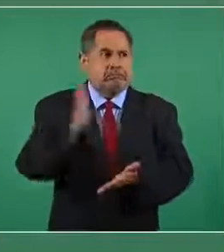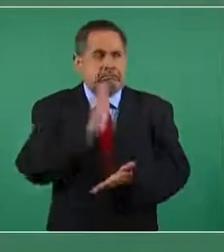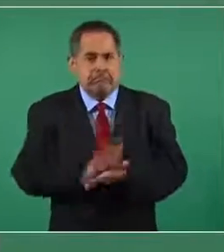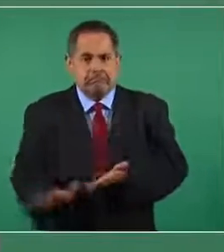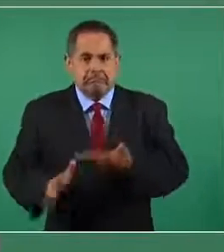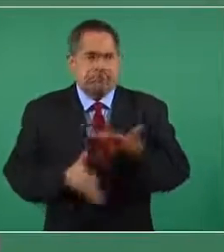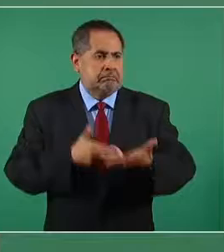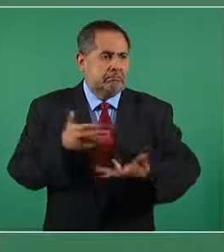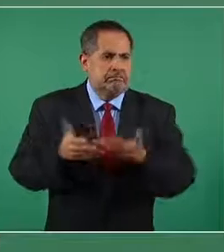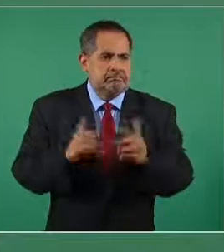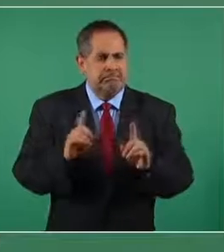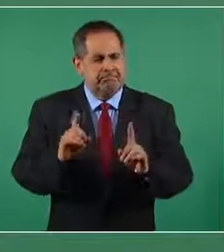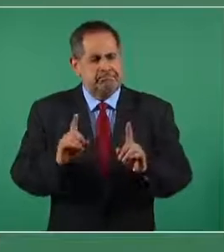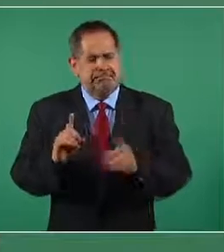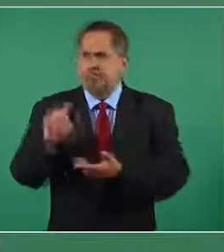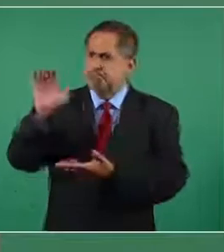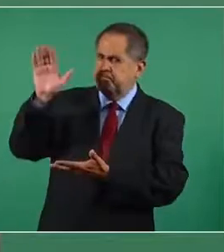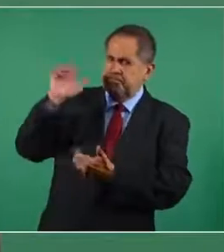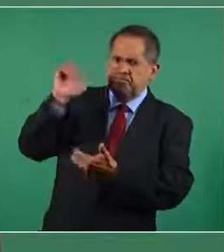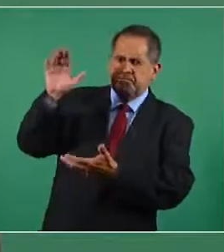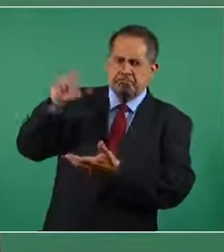todo los más